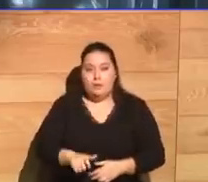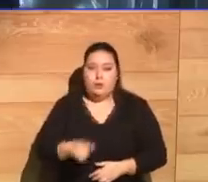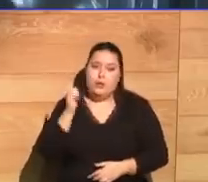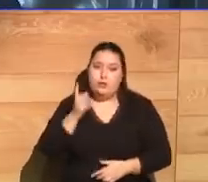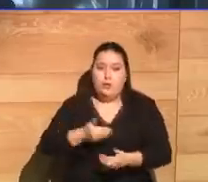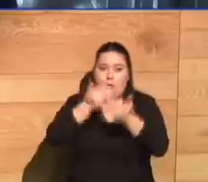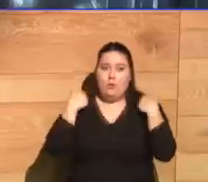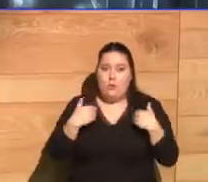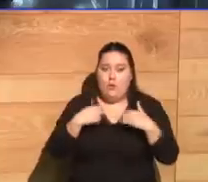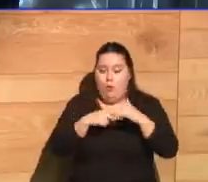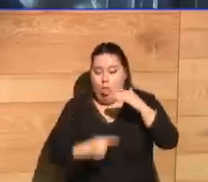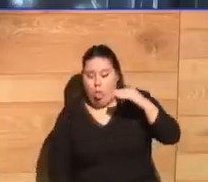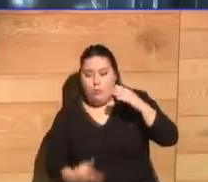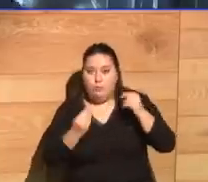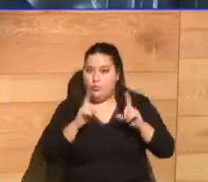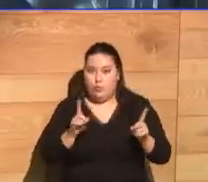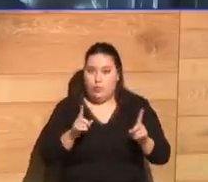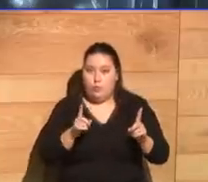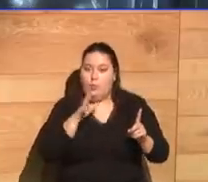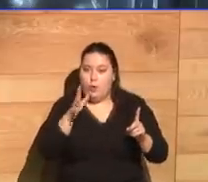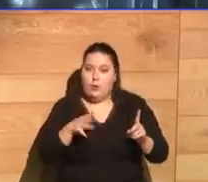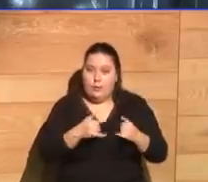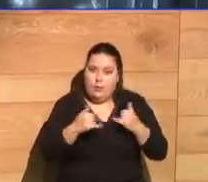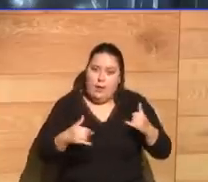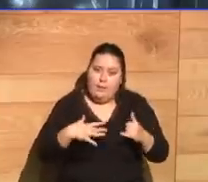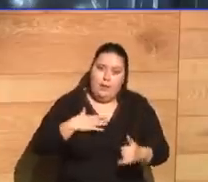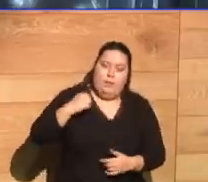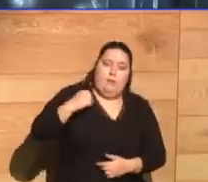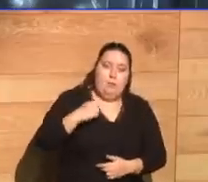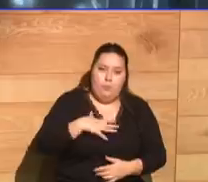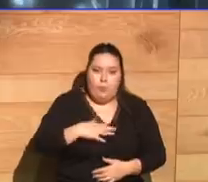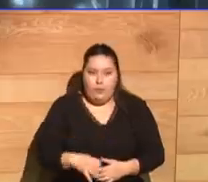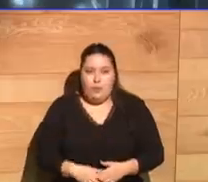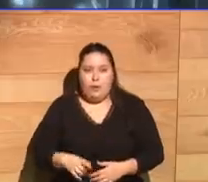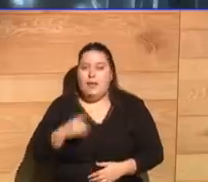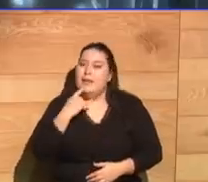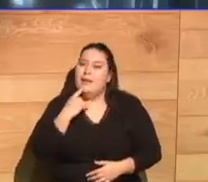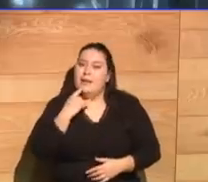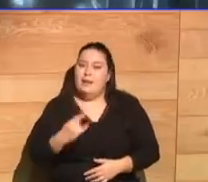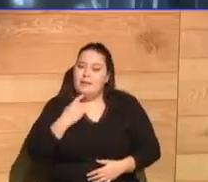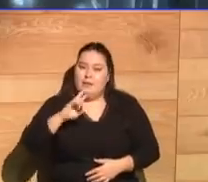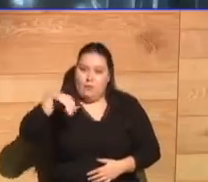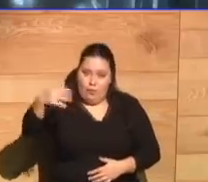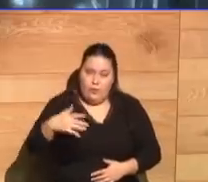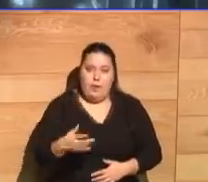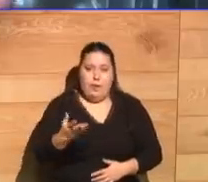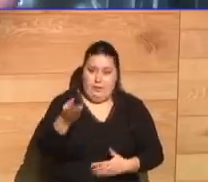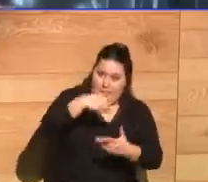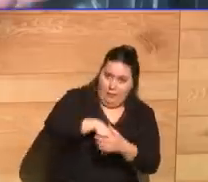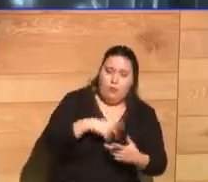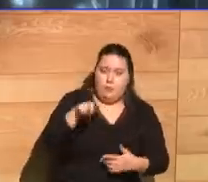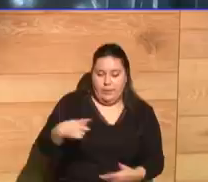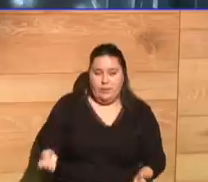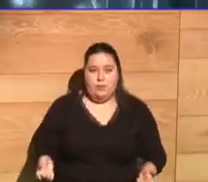de que no se hundiera demasiado con un cable que le tenían puesto dentro de la piscina. Los electricistas de fuera. Quiero decir que no me parece tan